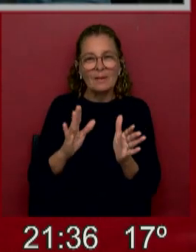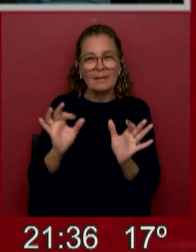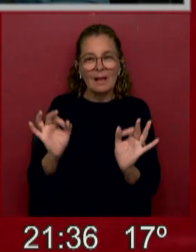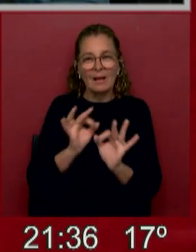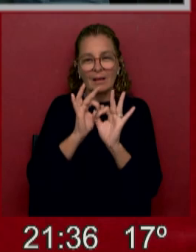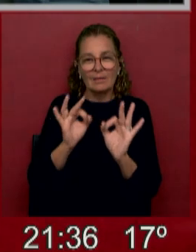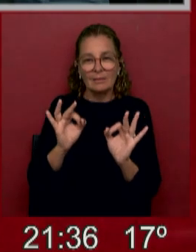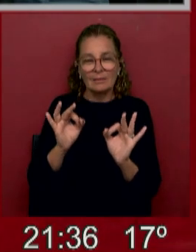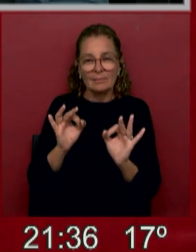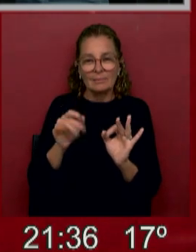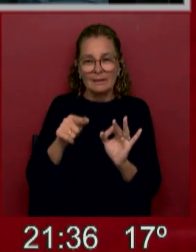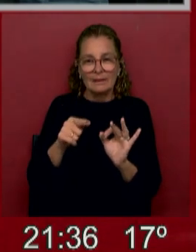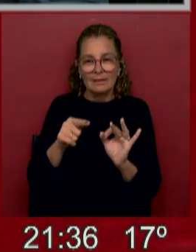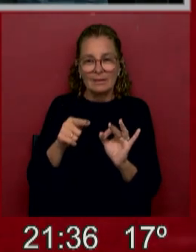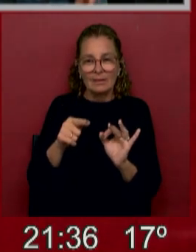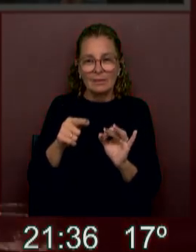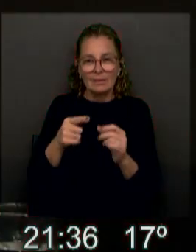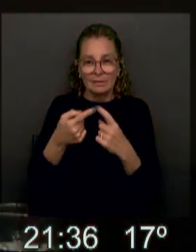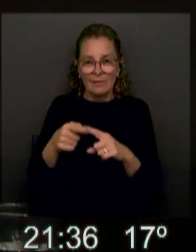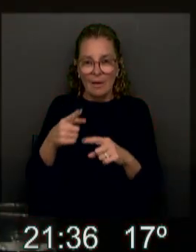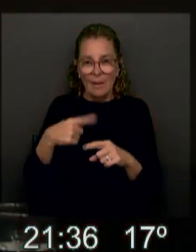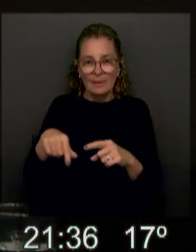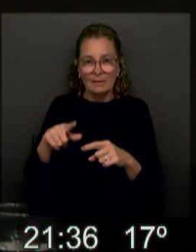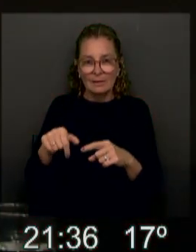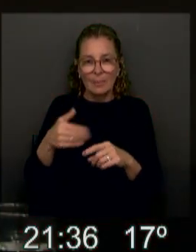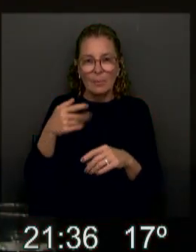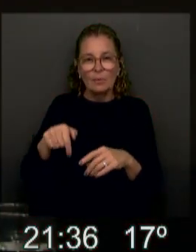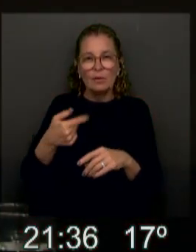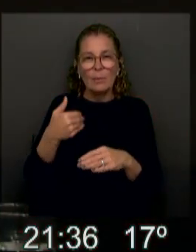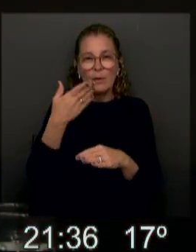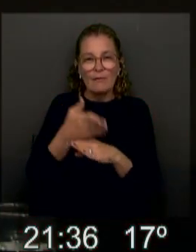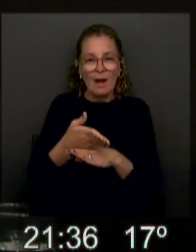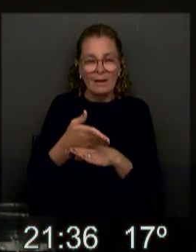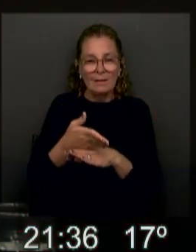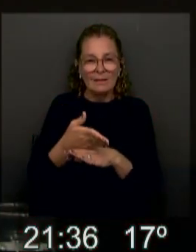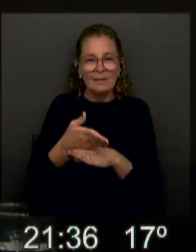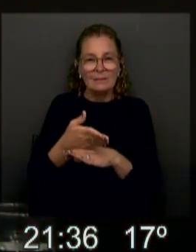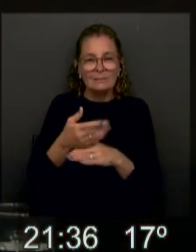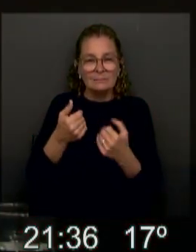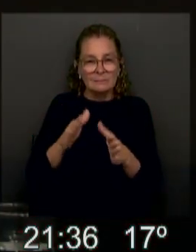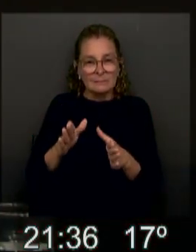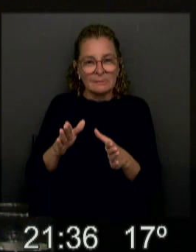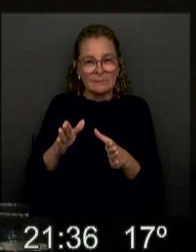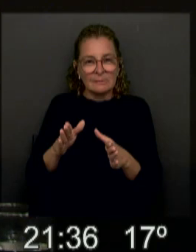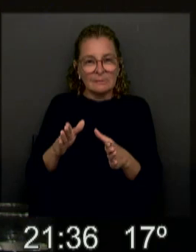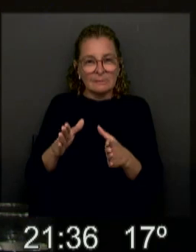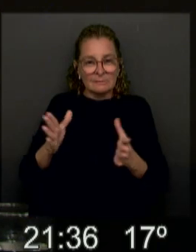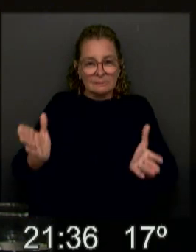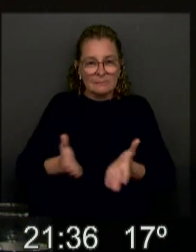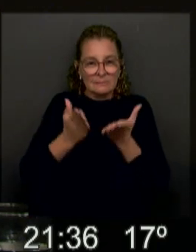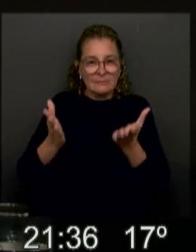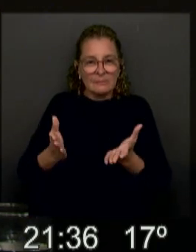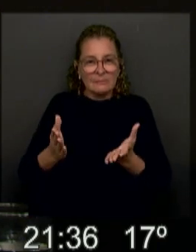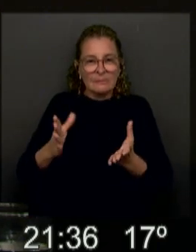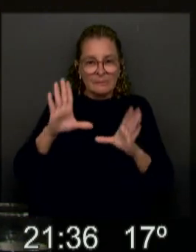canción, viola, bueno, como se den las cosas en... Después van a estudio y arrancan, me imagino, una verborragia de